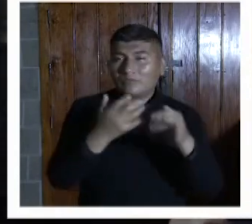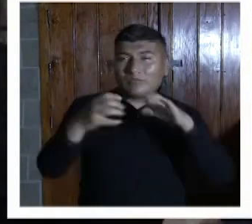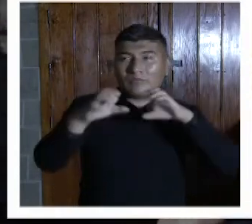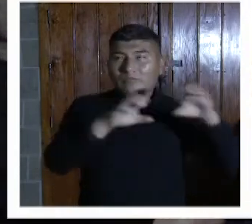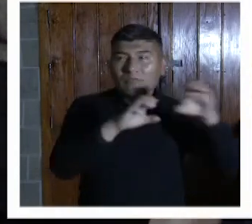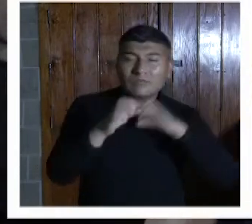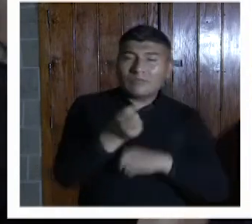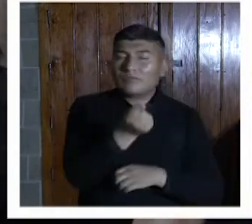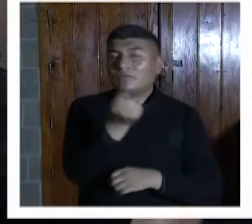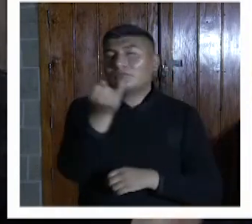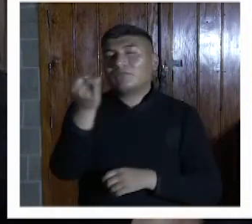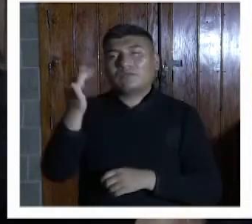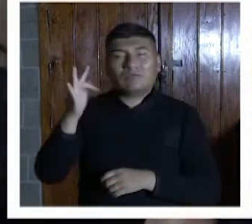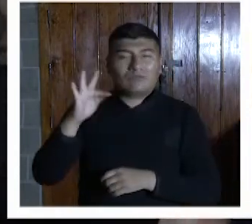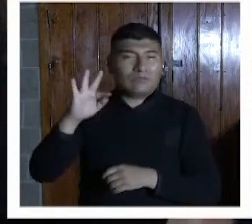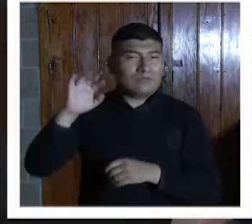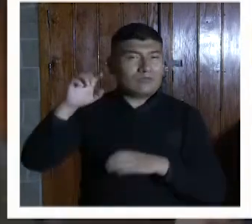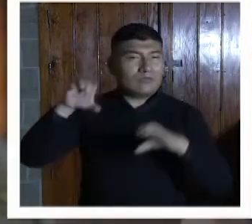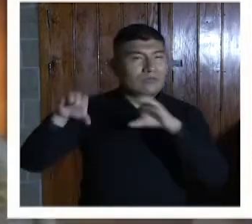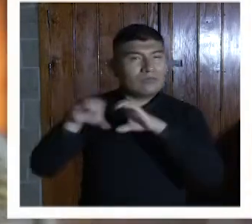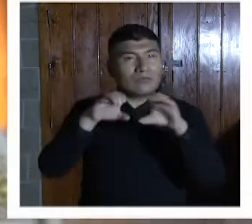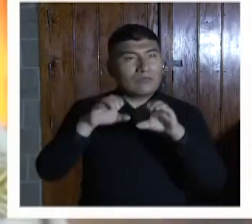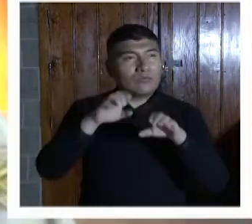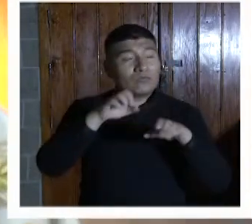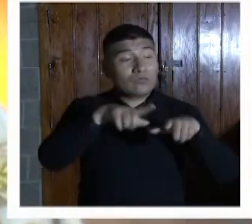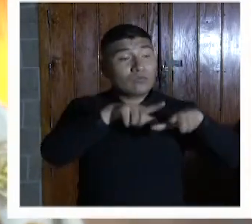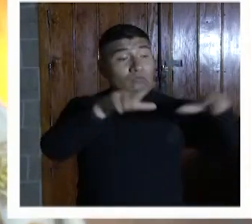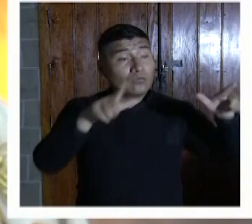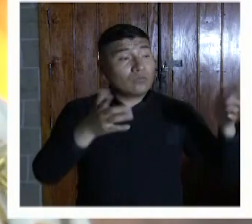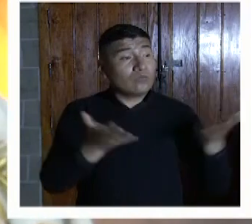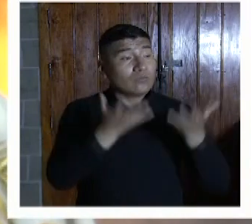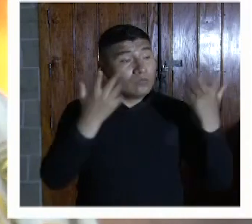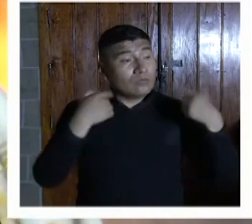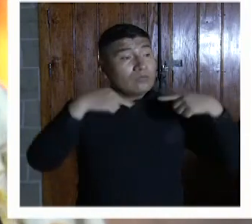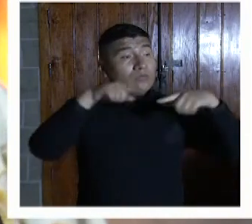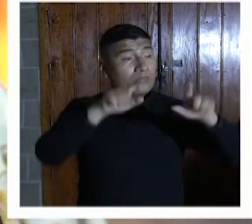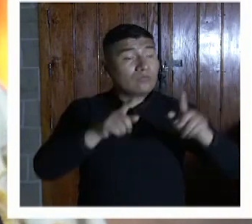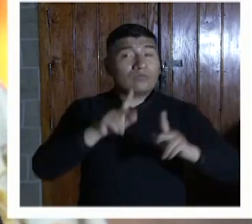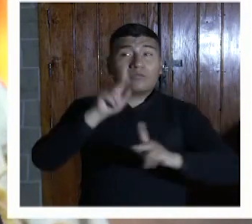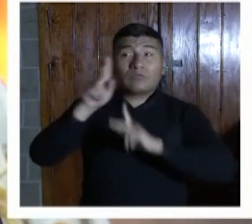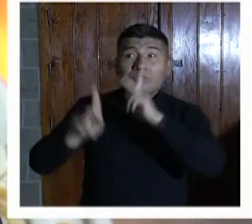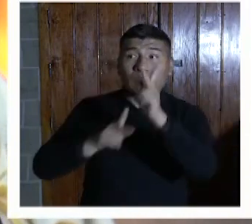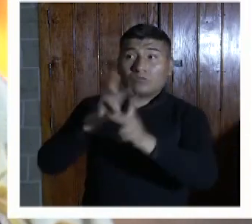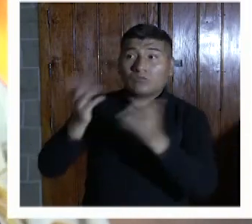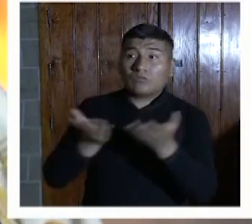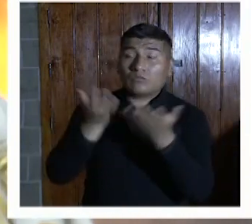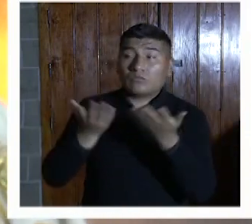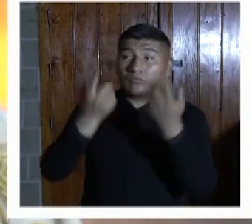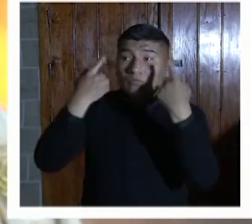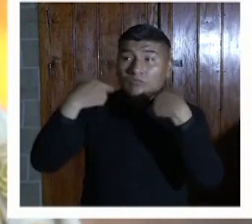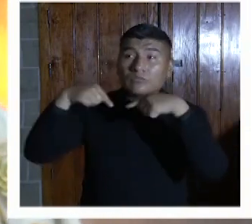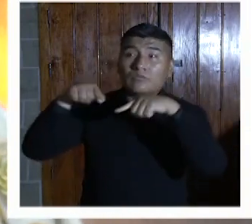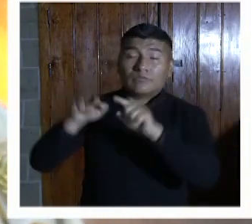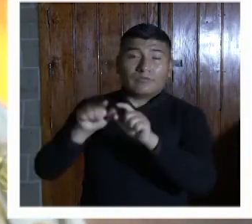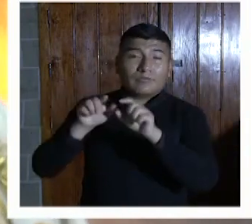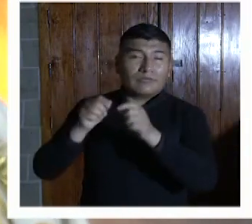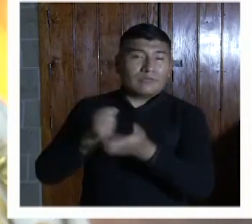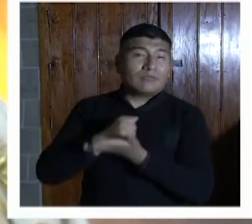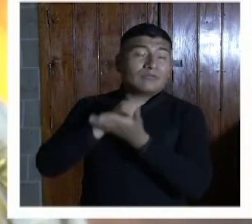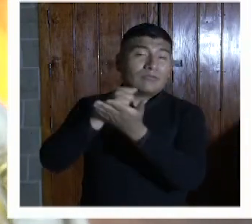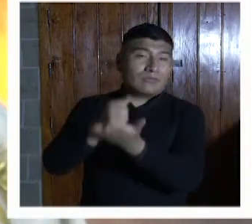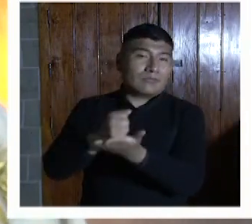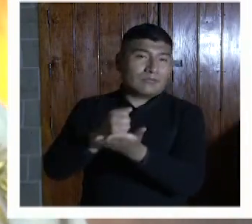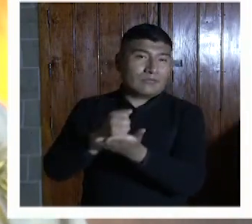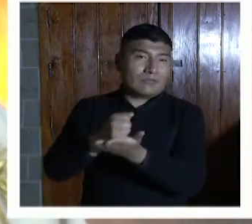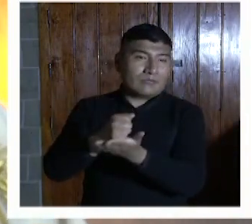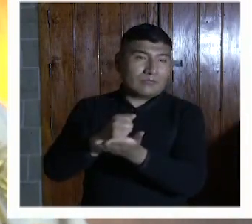que aprender, un lugar donde ir, personas a quienes puedas expresarle tu cariño,